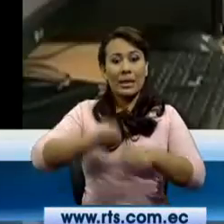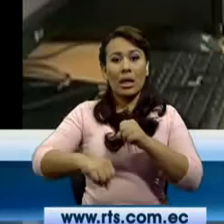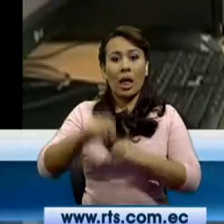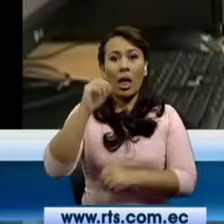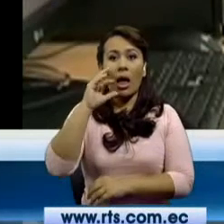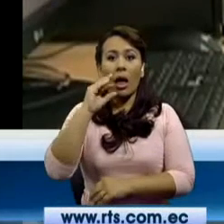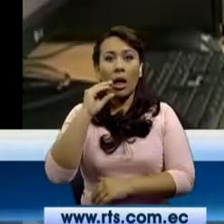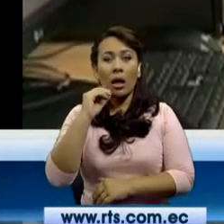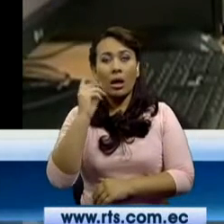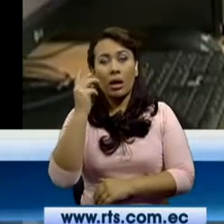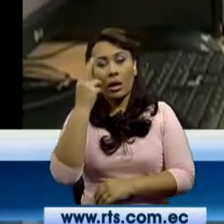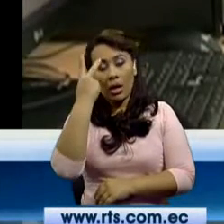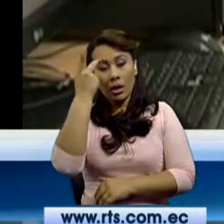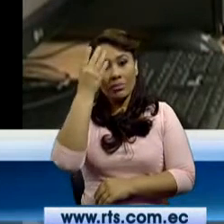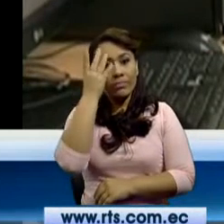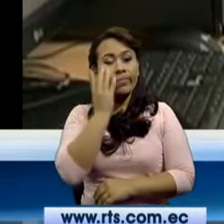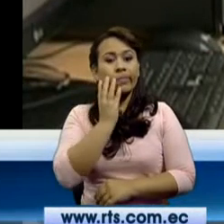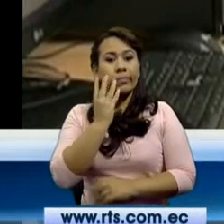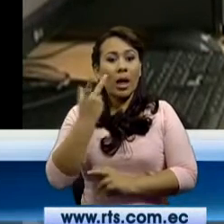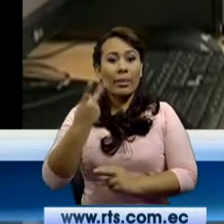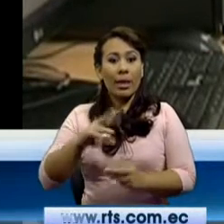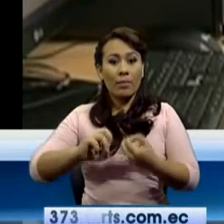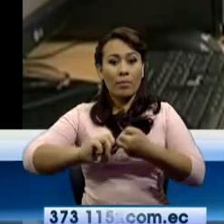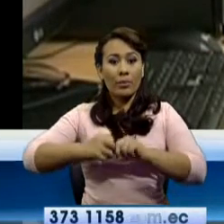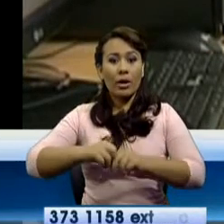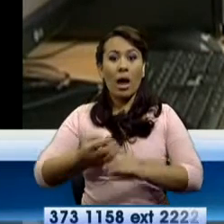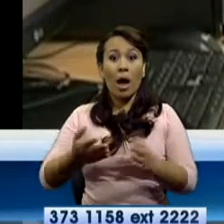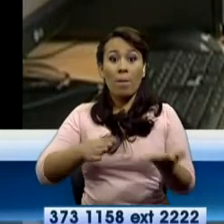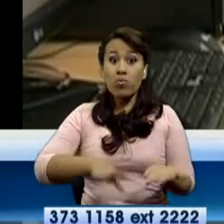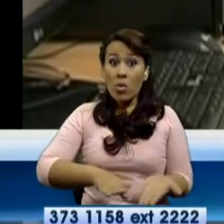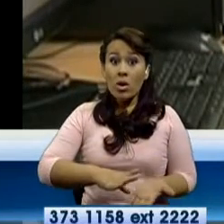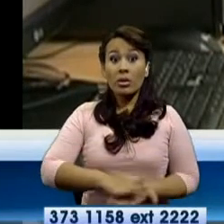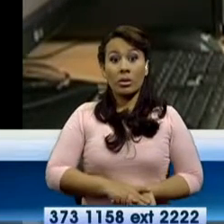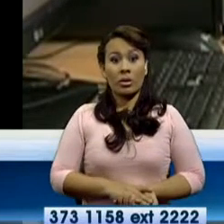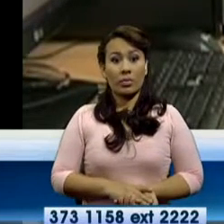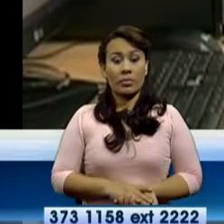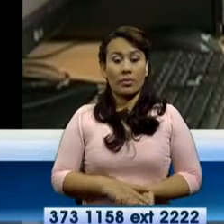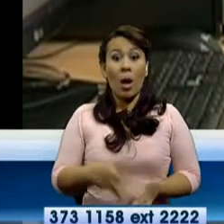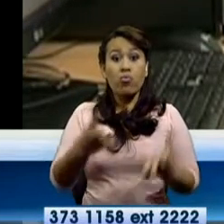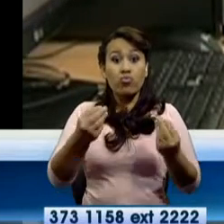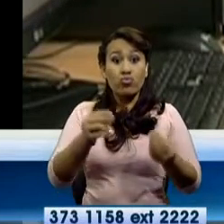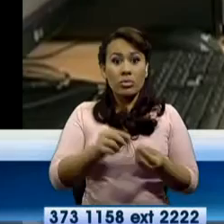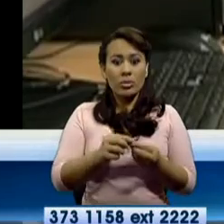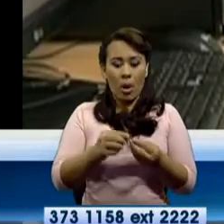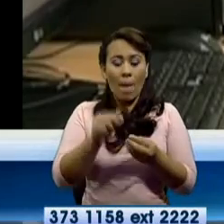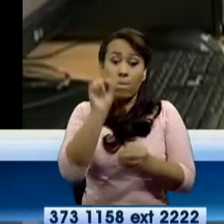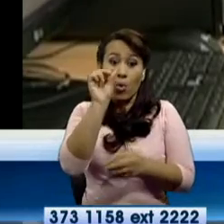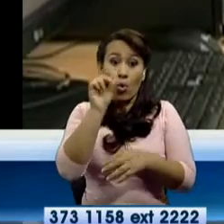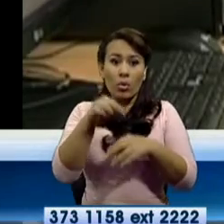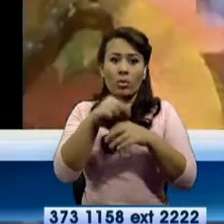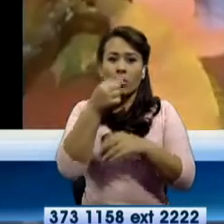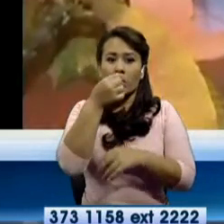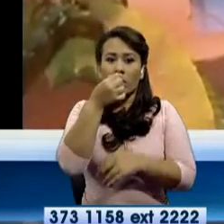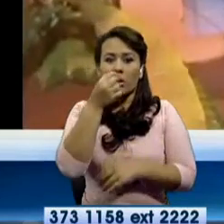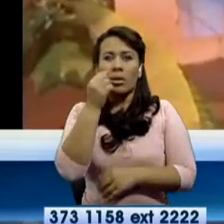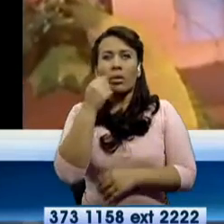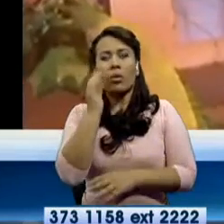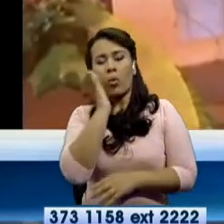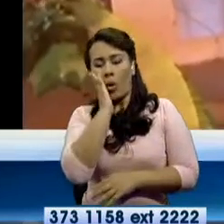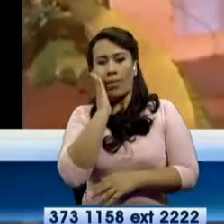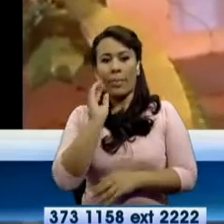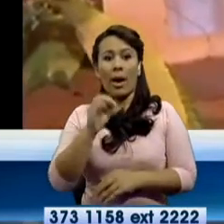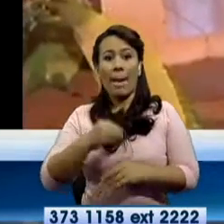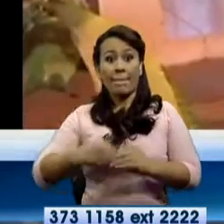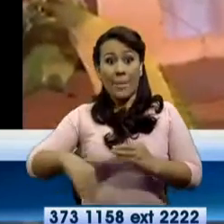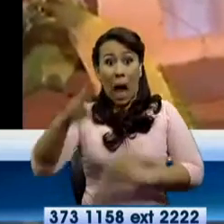delirio, psicosis, parálisis e inclusivemente la muerte. Depende de la dosis. Depende de la dosis, así es. En la mayoría